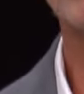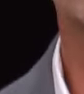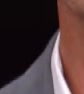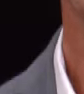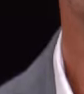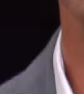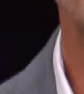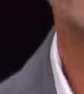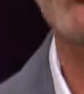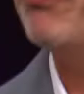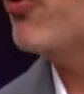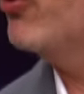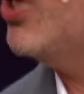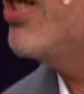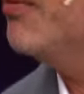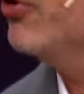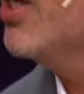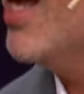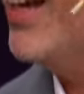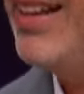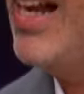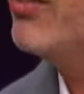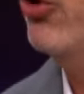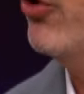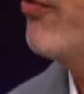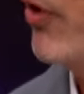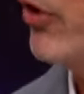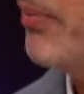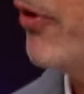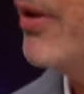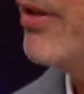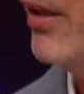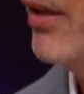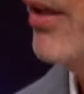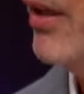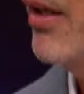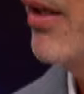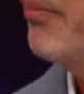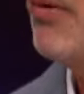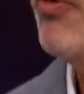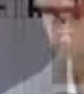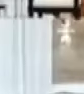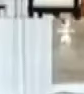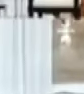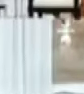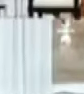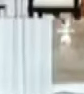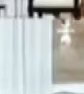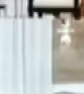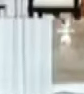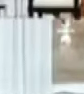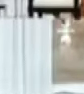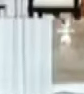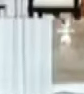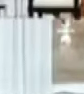fue un zoom que templó un poco los ánimos están haciendo o no esfuerzo las provincias absolutamente Pero además me puedes dar ejemplo de están